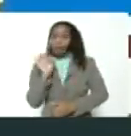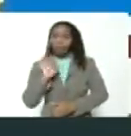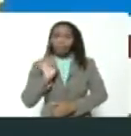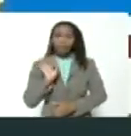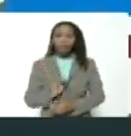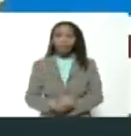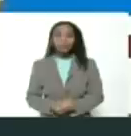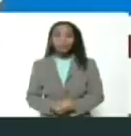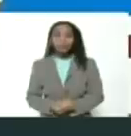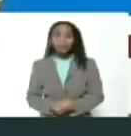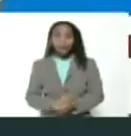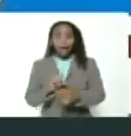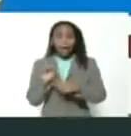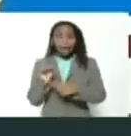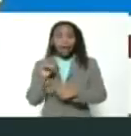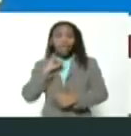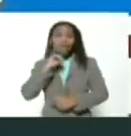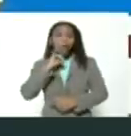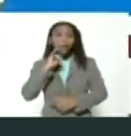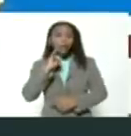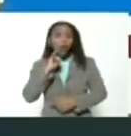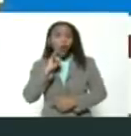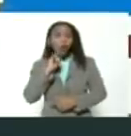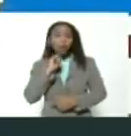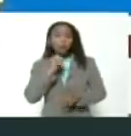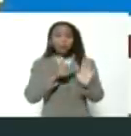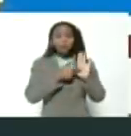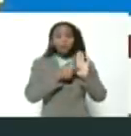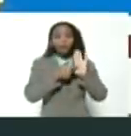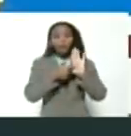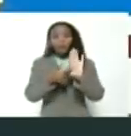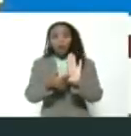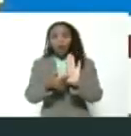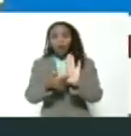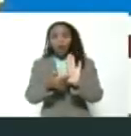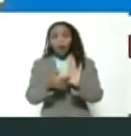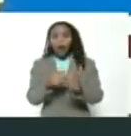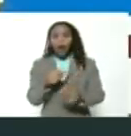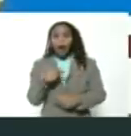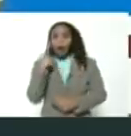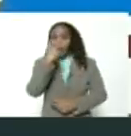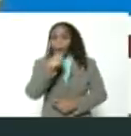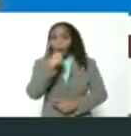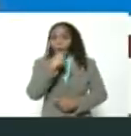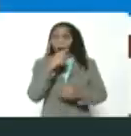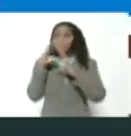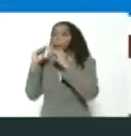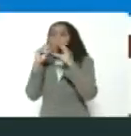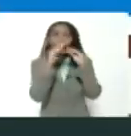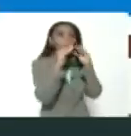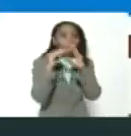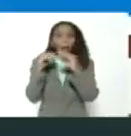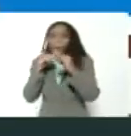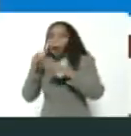Era la información que corría boca a boca, boca a oído,